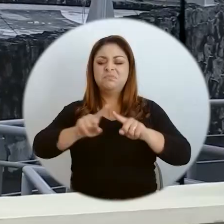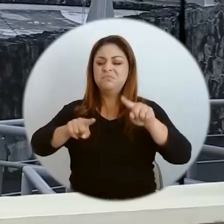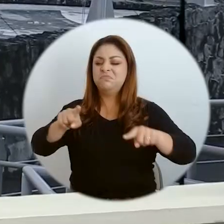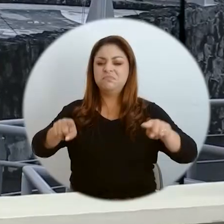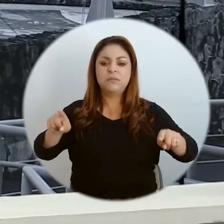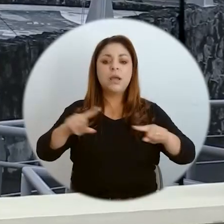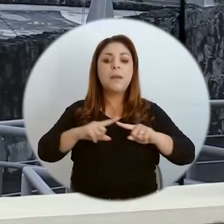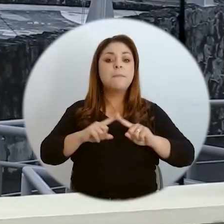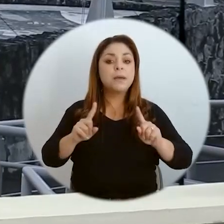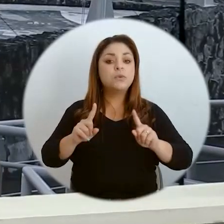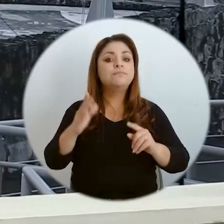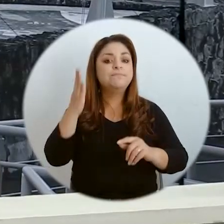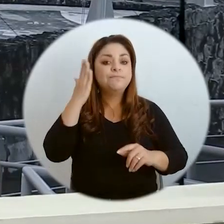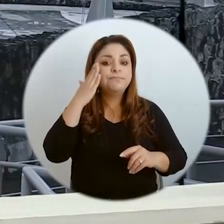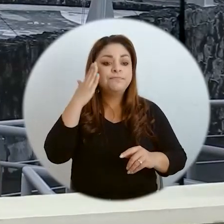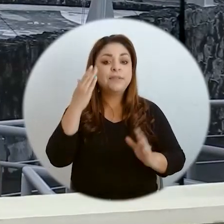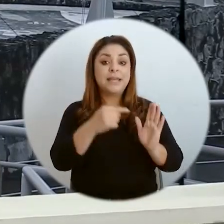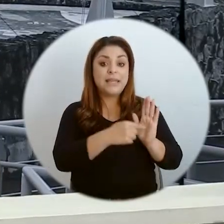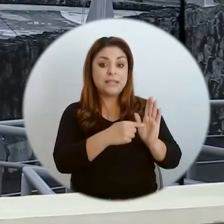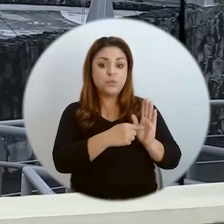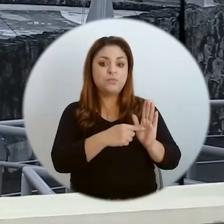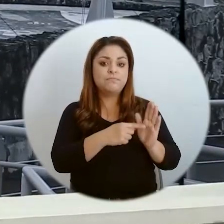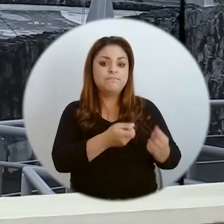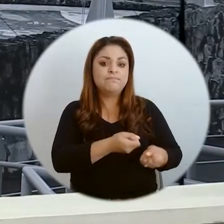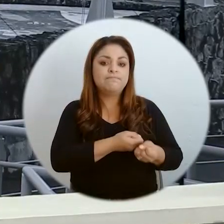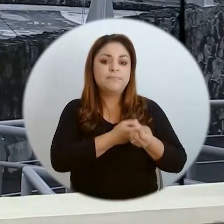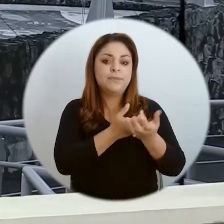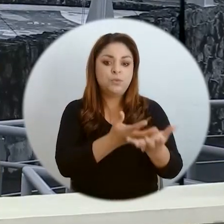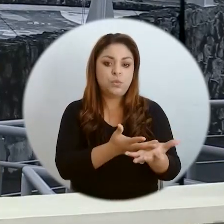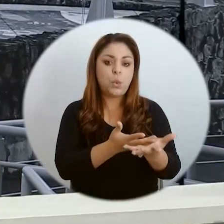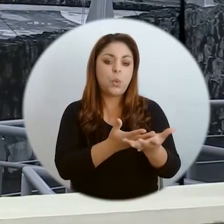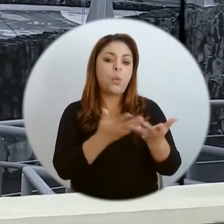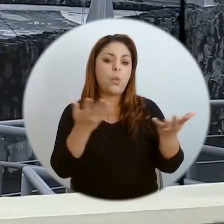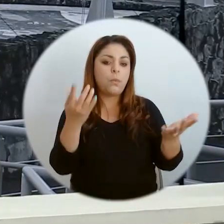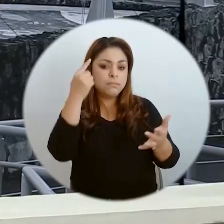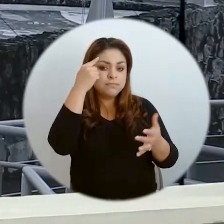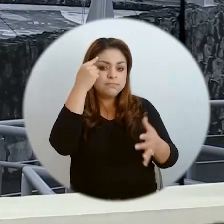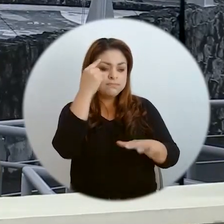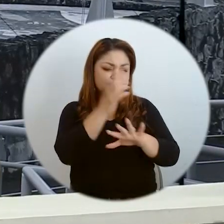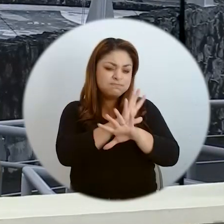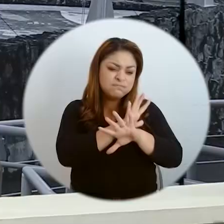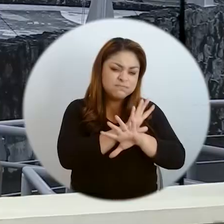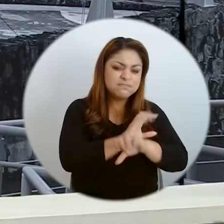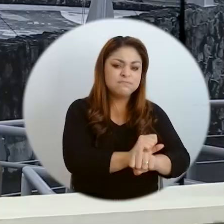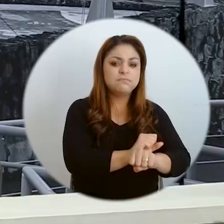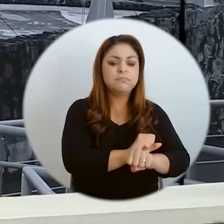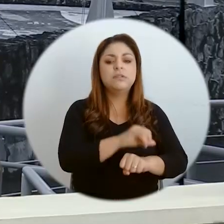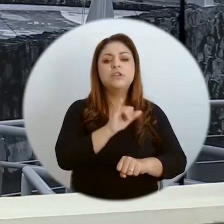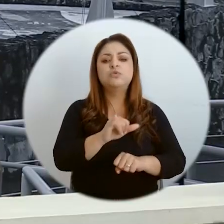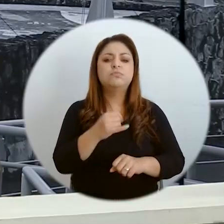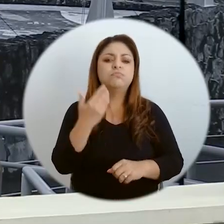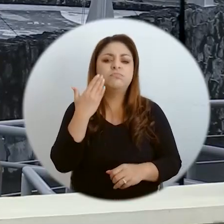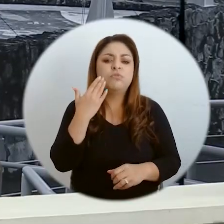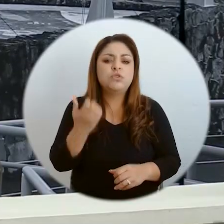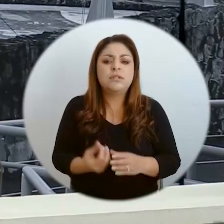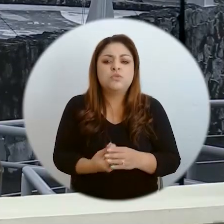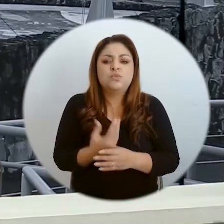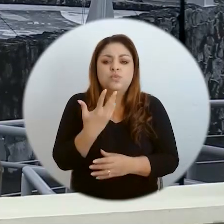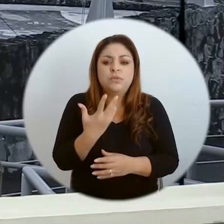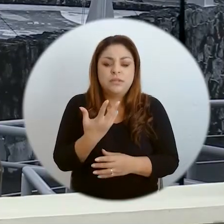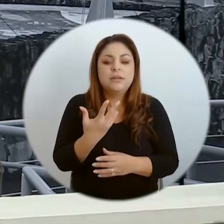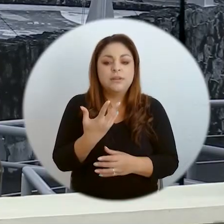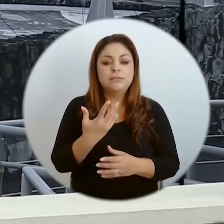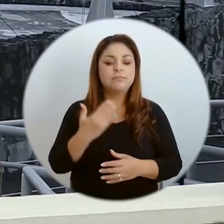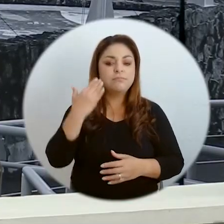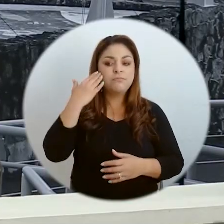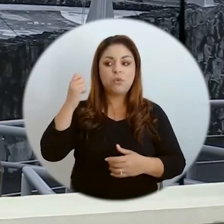claramente es que este tipo de manifestaciones, de expresiones, de pensamientos, surgen en contextos de cambios